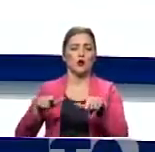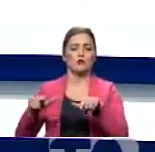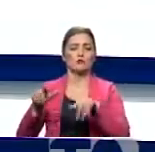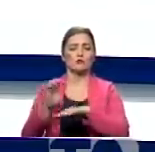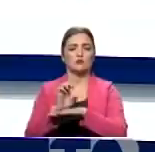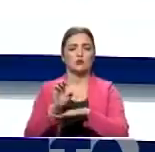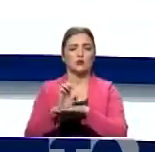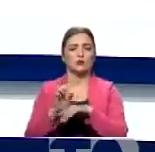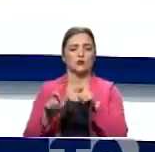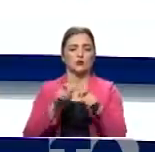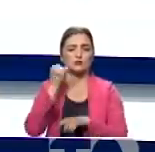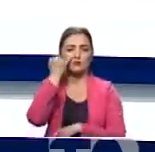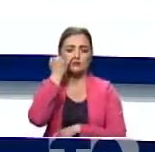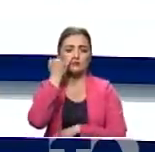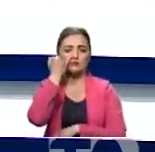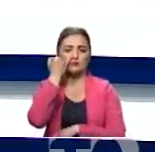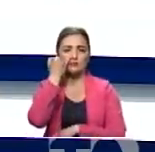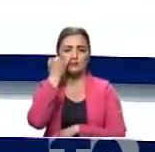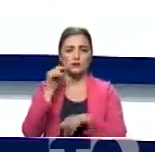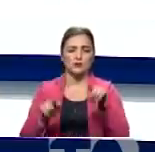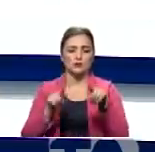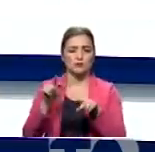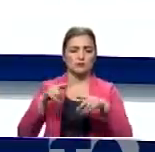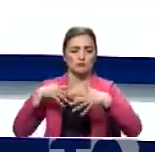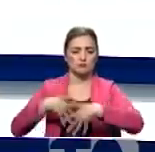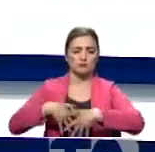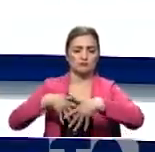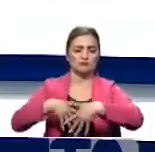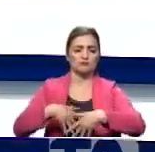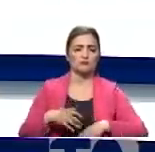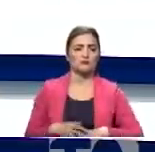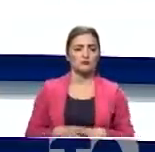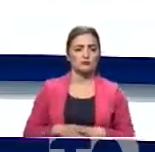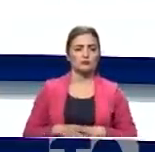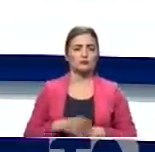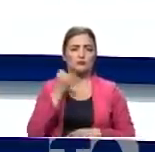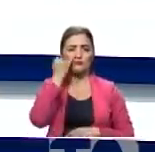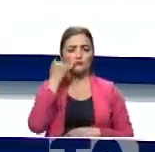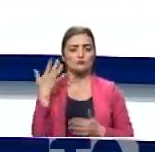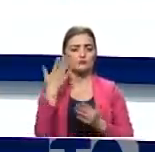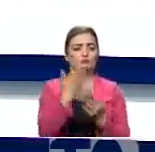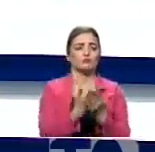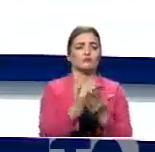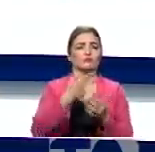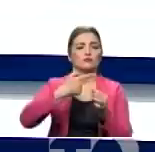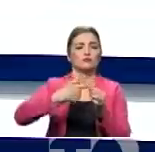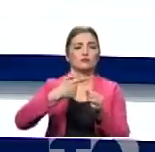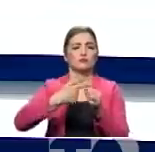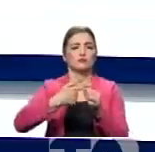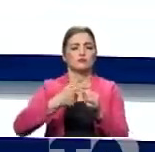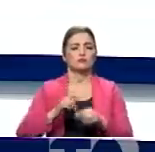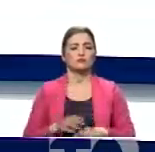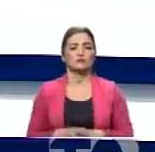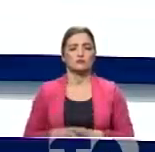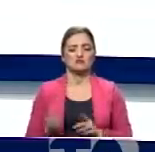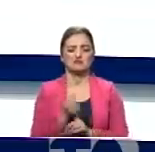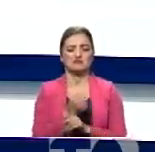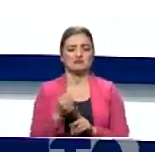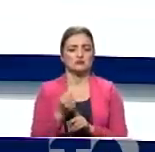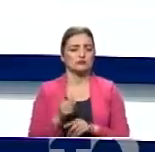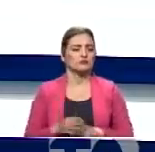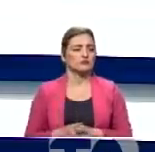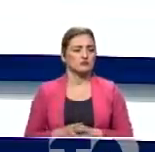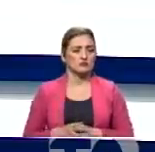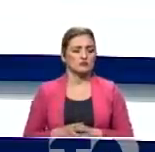por parte de población indígena y otros que se movilizan. Los indígenas llegaron hasta la capital en medio de estos hechos violentos que